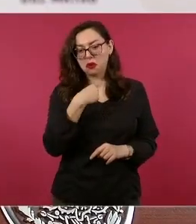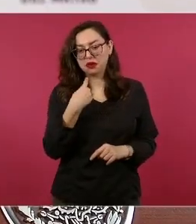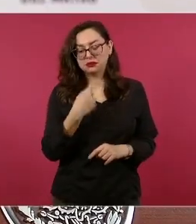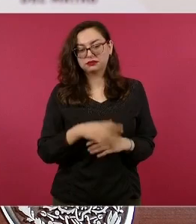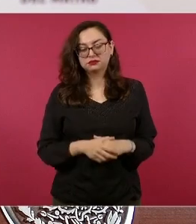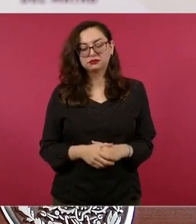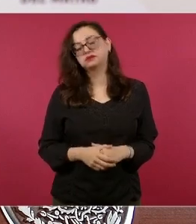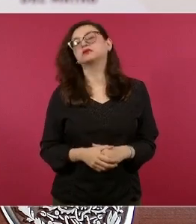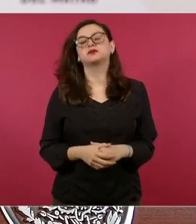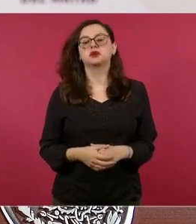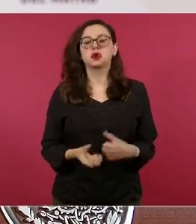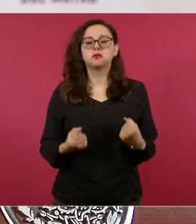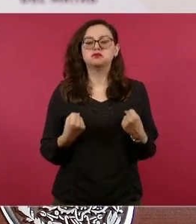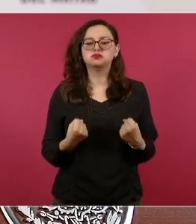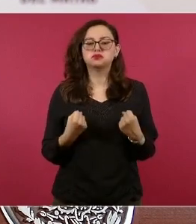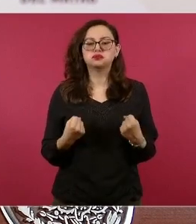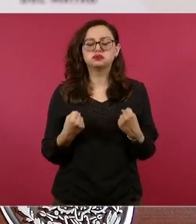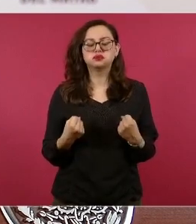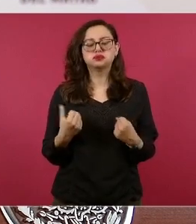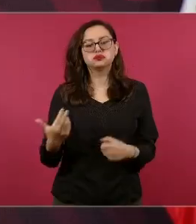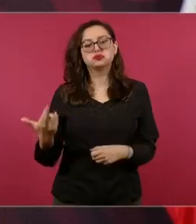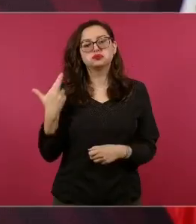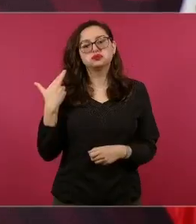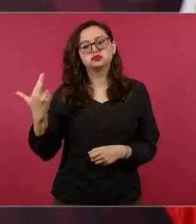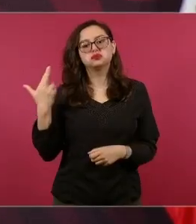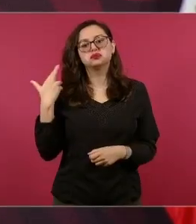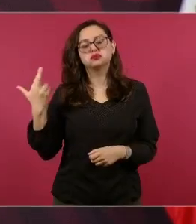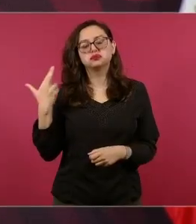y está escuchando el radio.